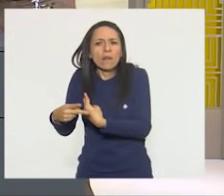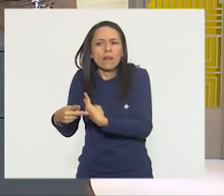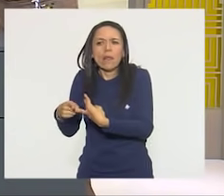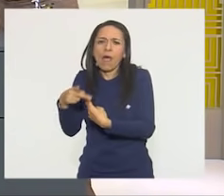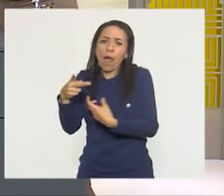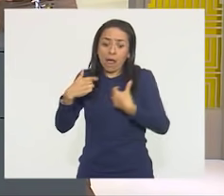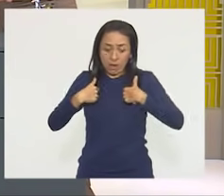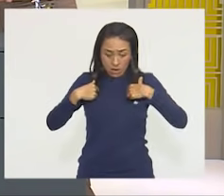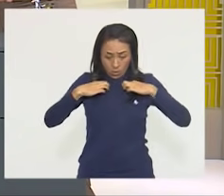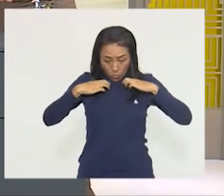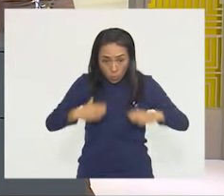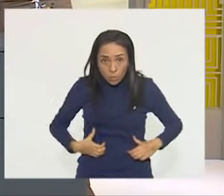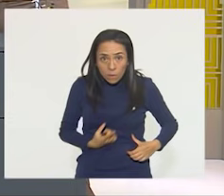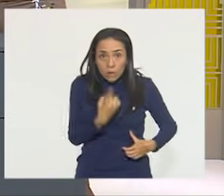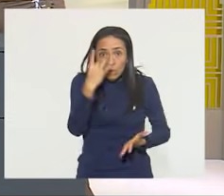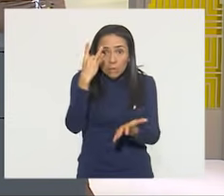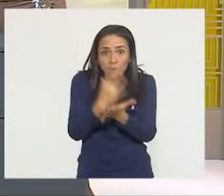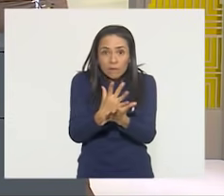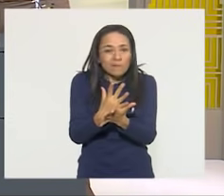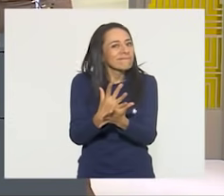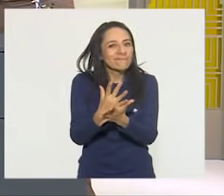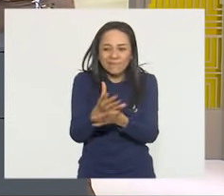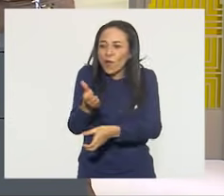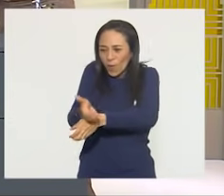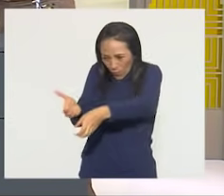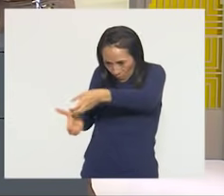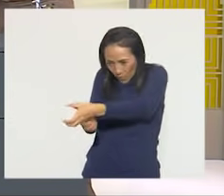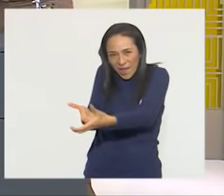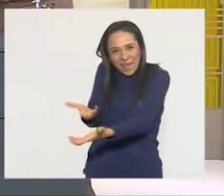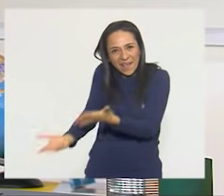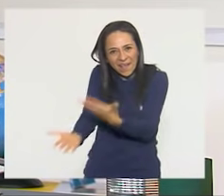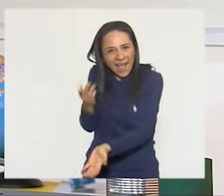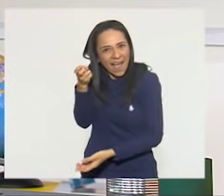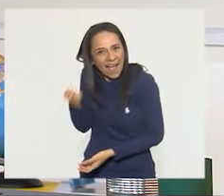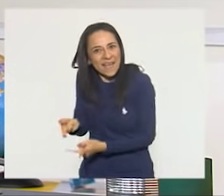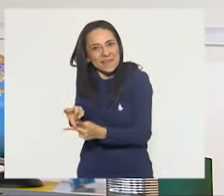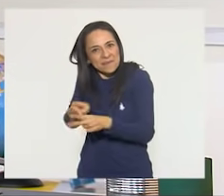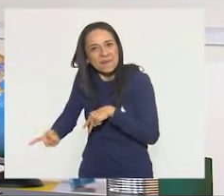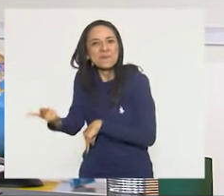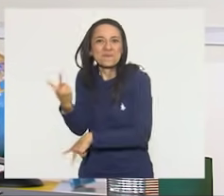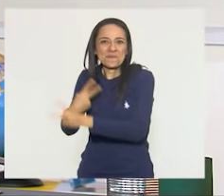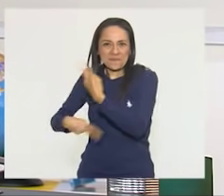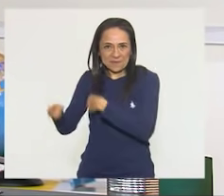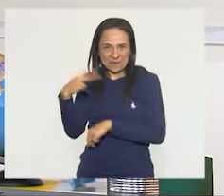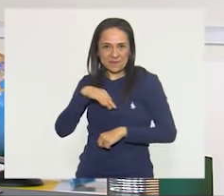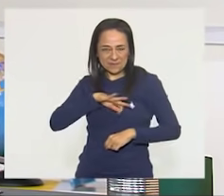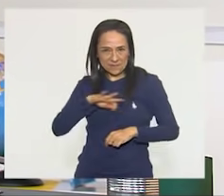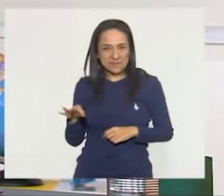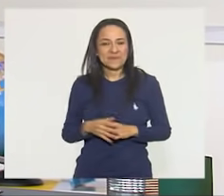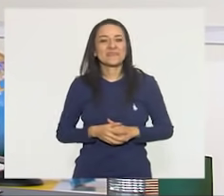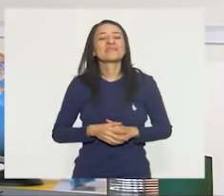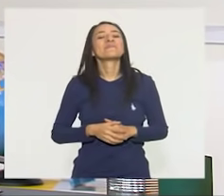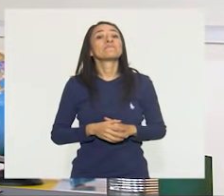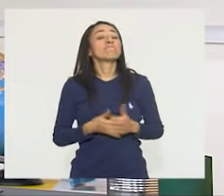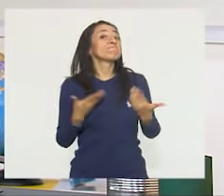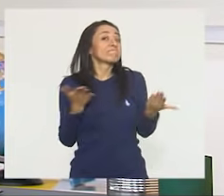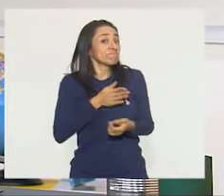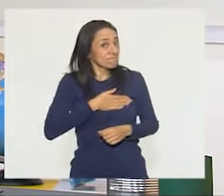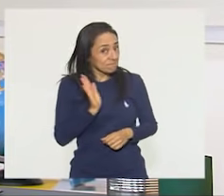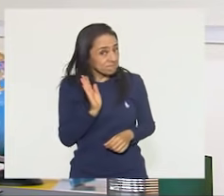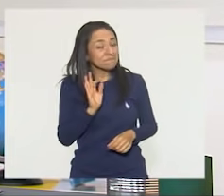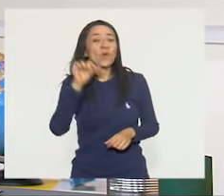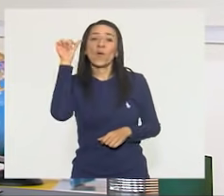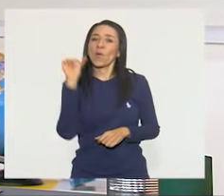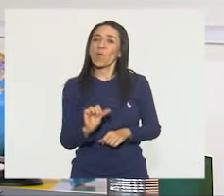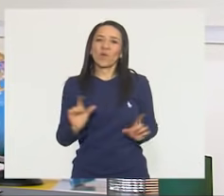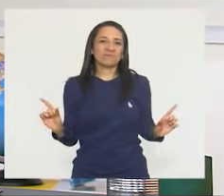también con objetos. Con objetos, ¿ok? Bueno, pues ha sido todo por el día